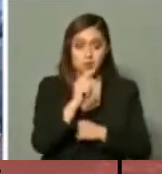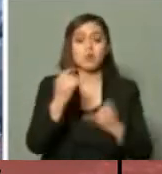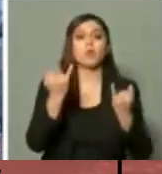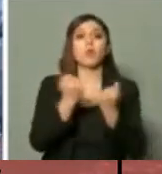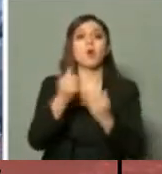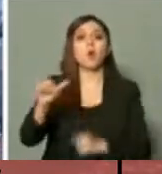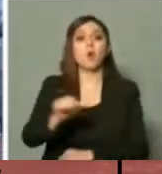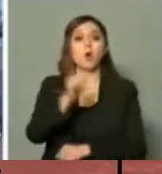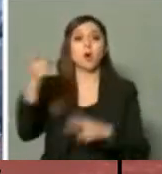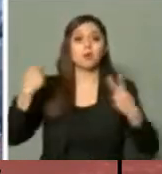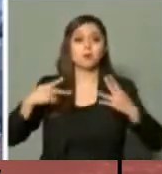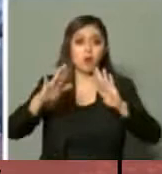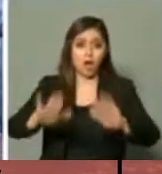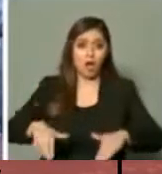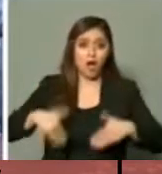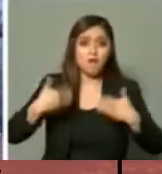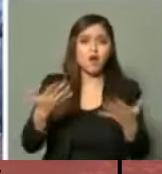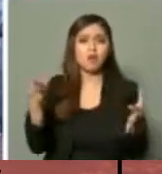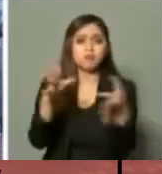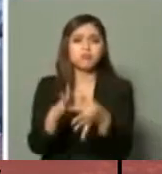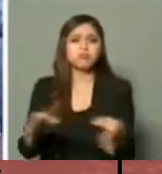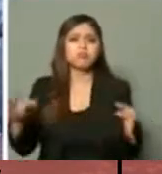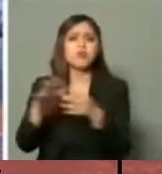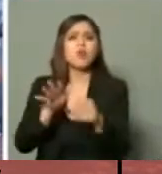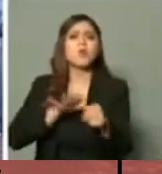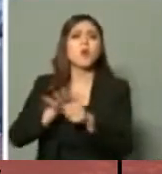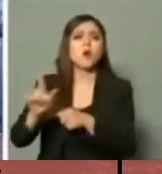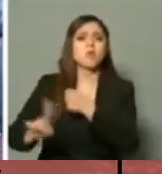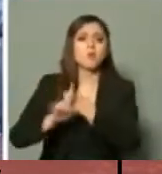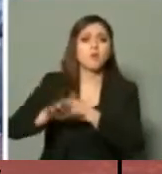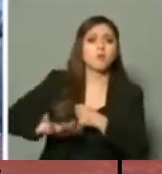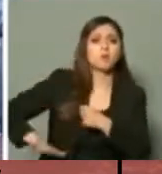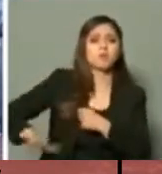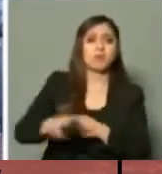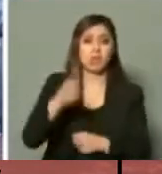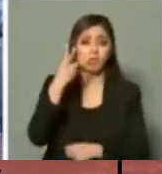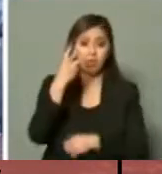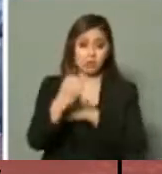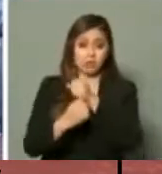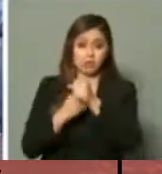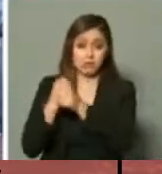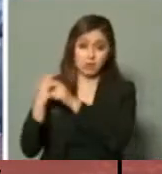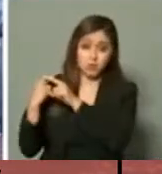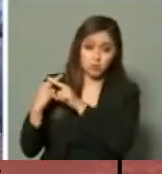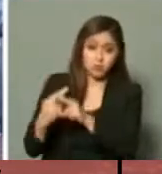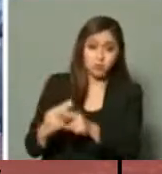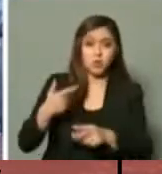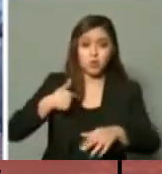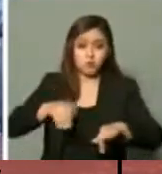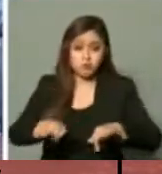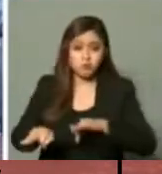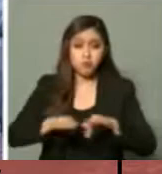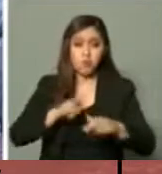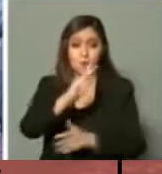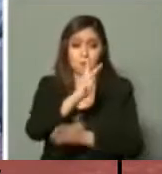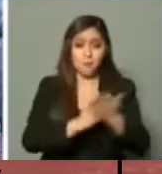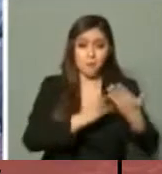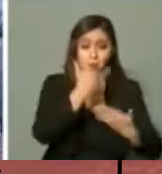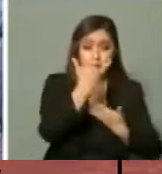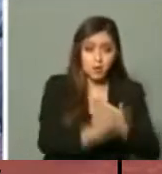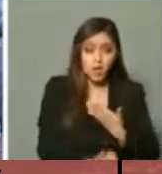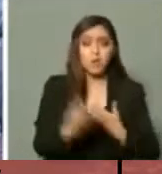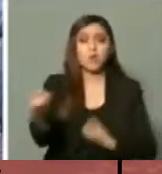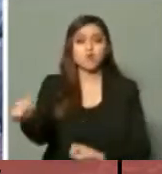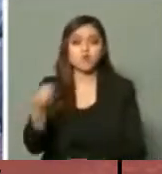salido a la calle para decirnos toda su problemática, a todos aquellos que durante estos 3 años que hemos estado trabajando en este proyecto conjunto nos han